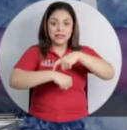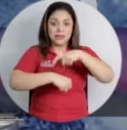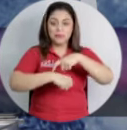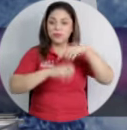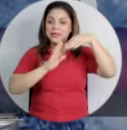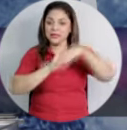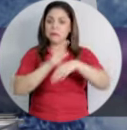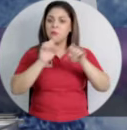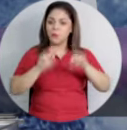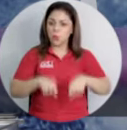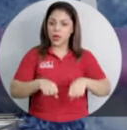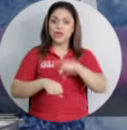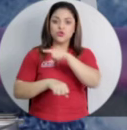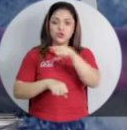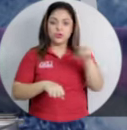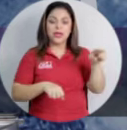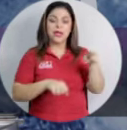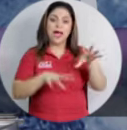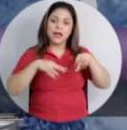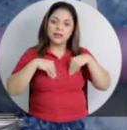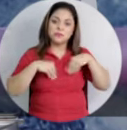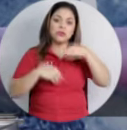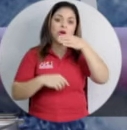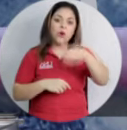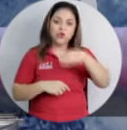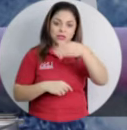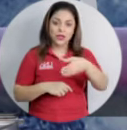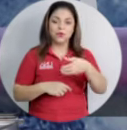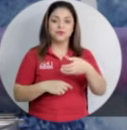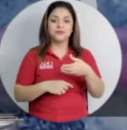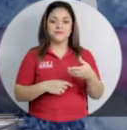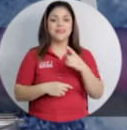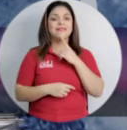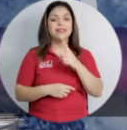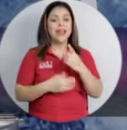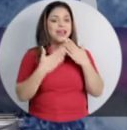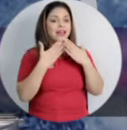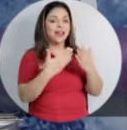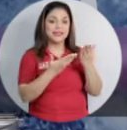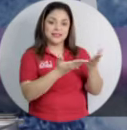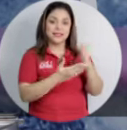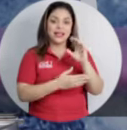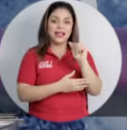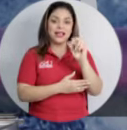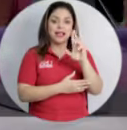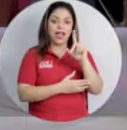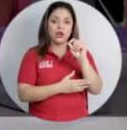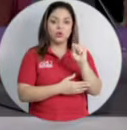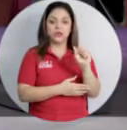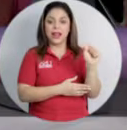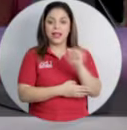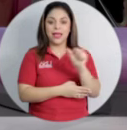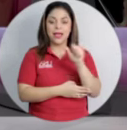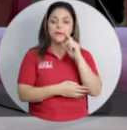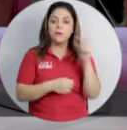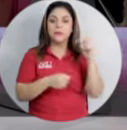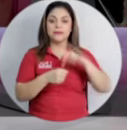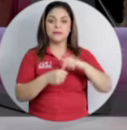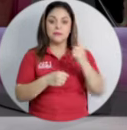si seguimos los consejos que usted y otros expertos nos han compartido. Muchas gracias a don Carlos Arguedas